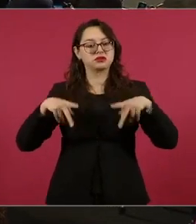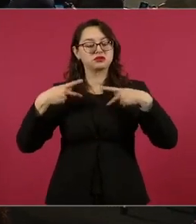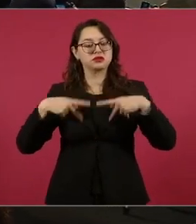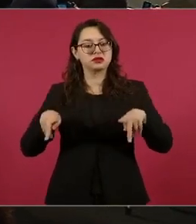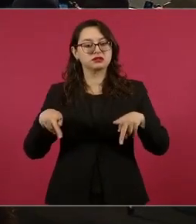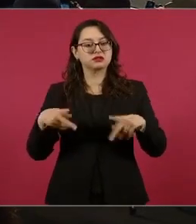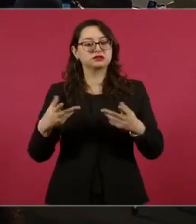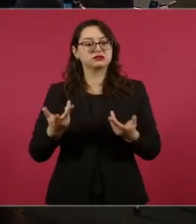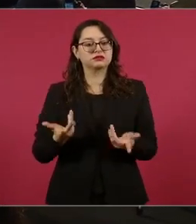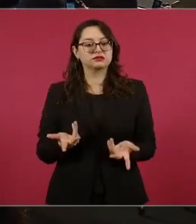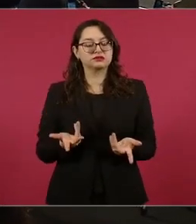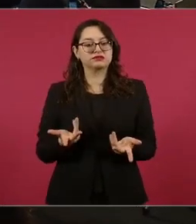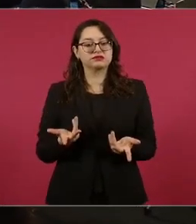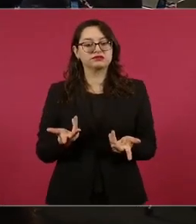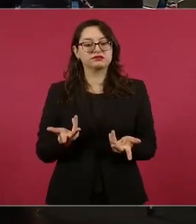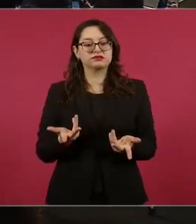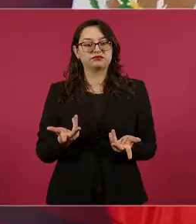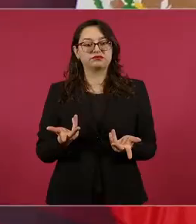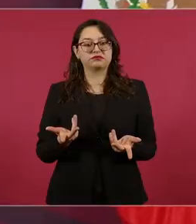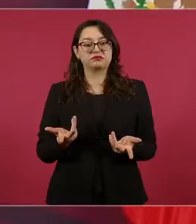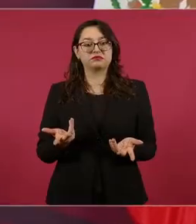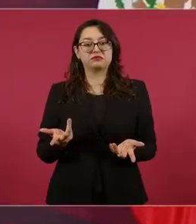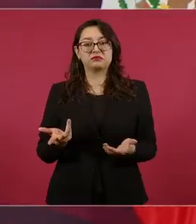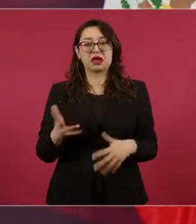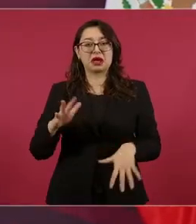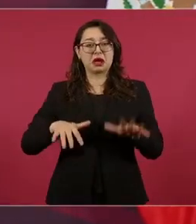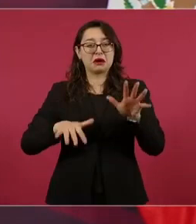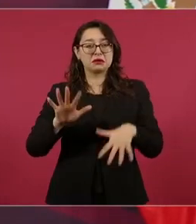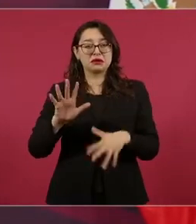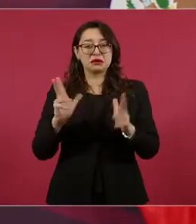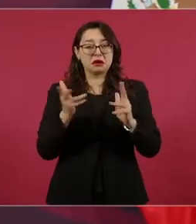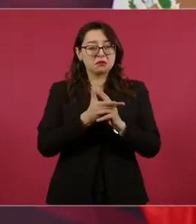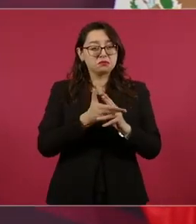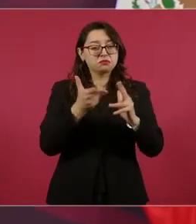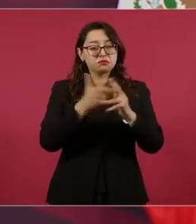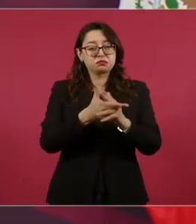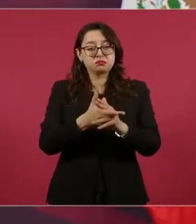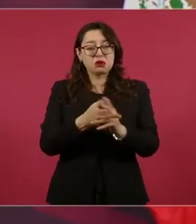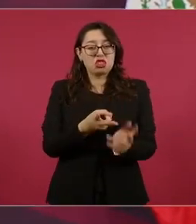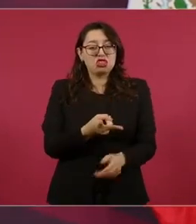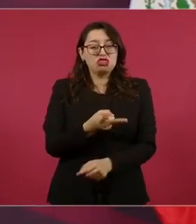trabajar un promedio de dos homicidios diarios